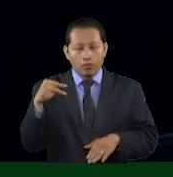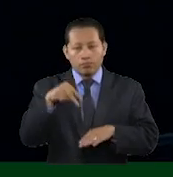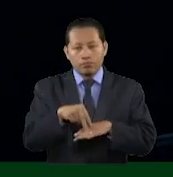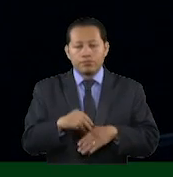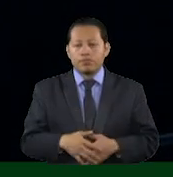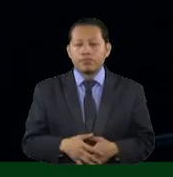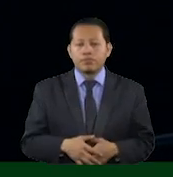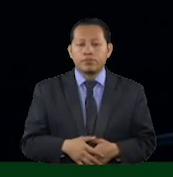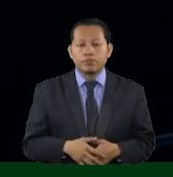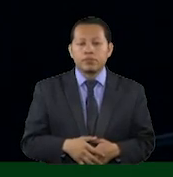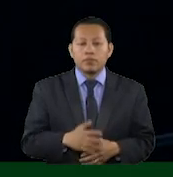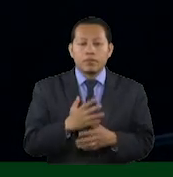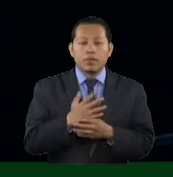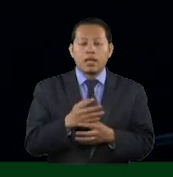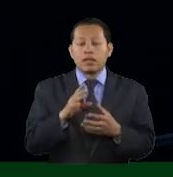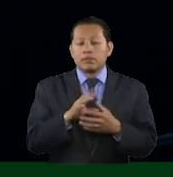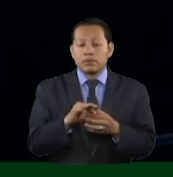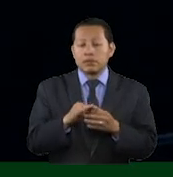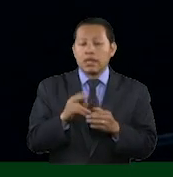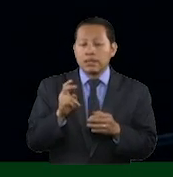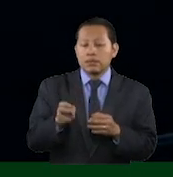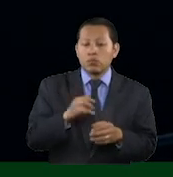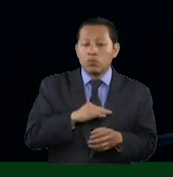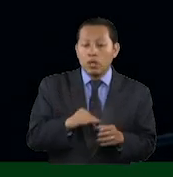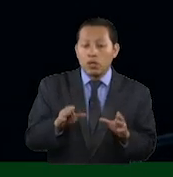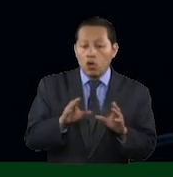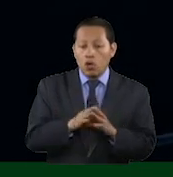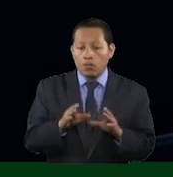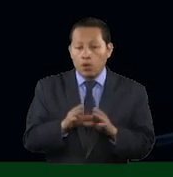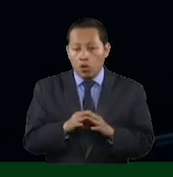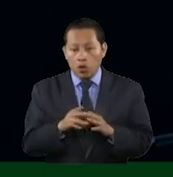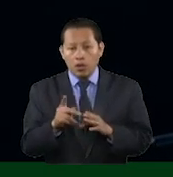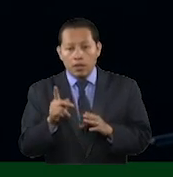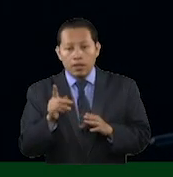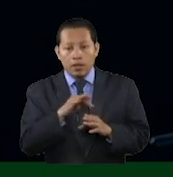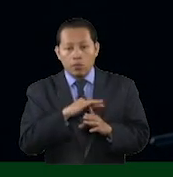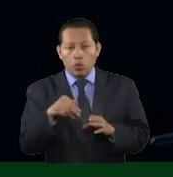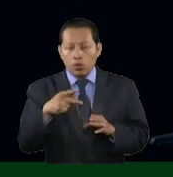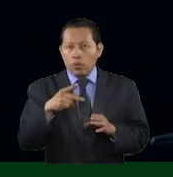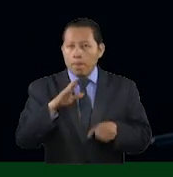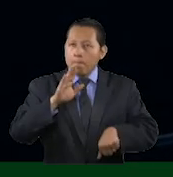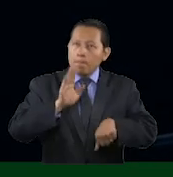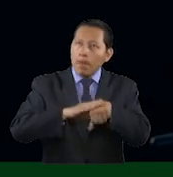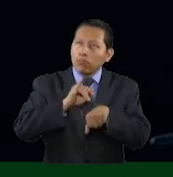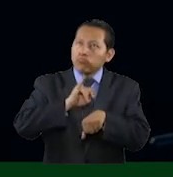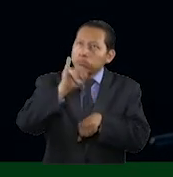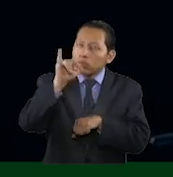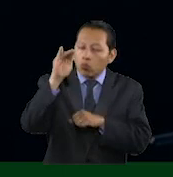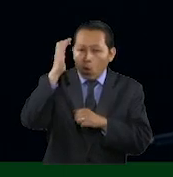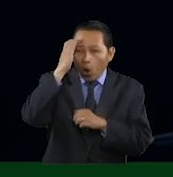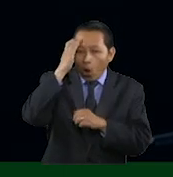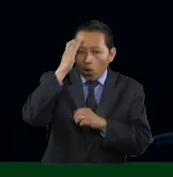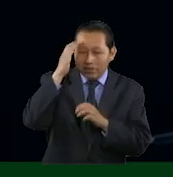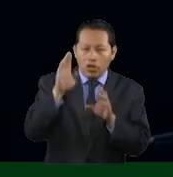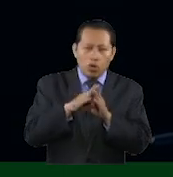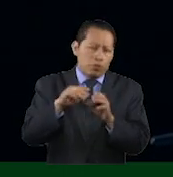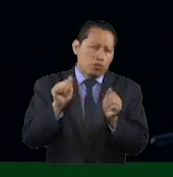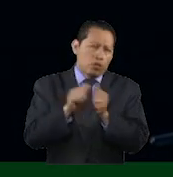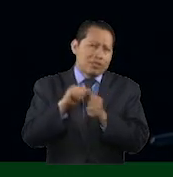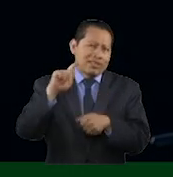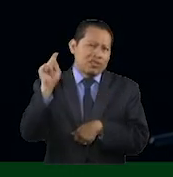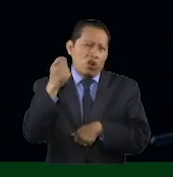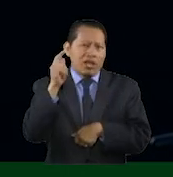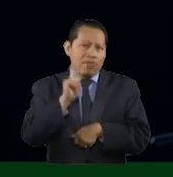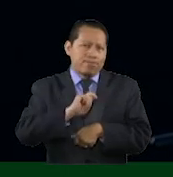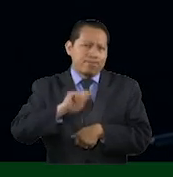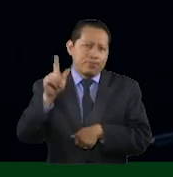Hablar de que esta es una ventana para conocer el espacio ultraterrestre y que esto lo vamos a hacer a través de tecnología de punta, pues esto nos